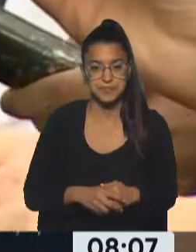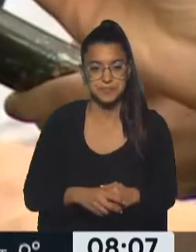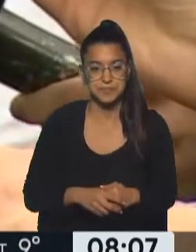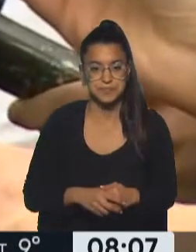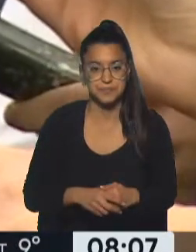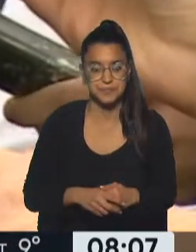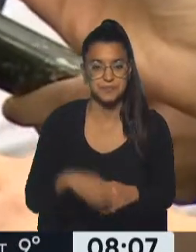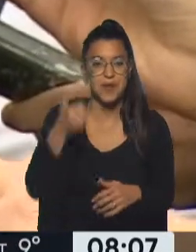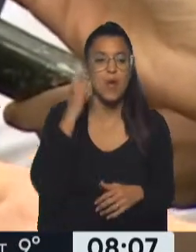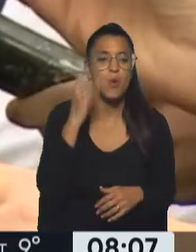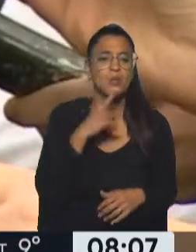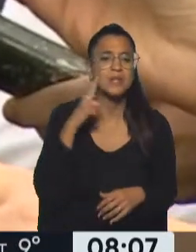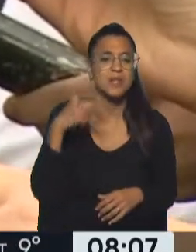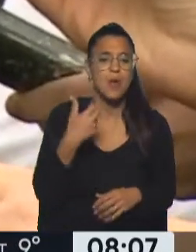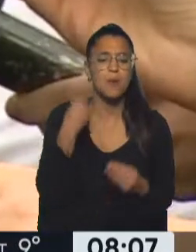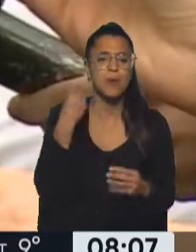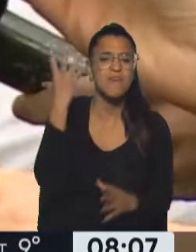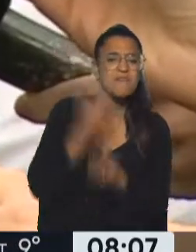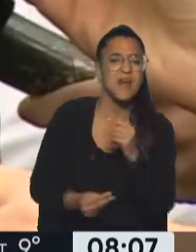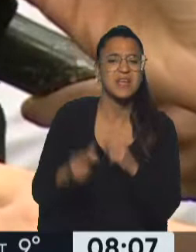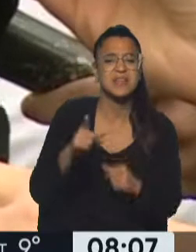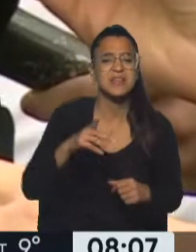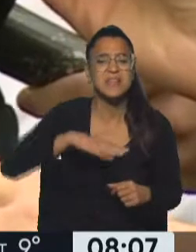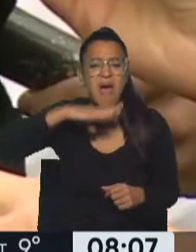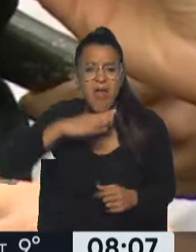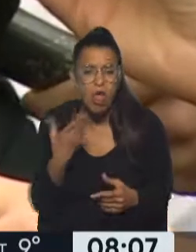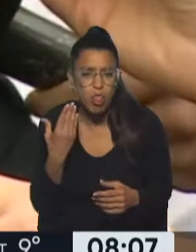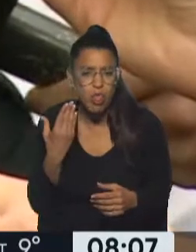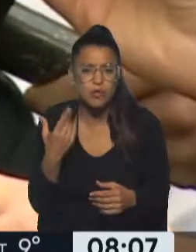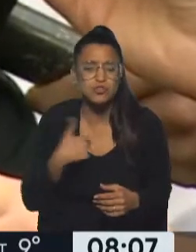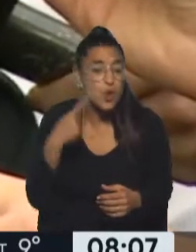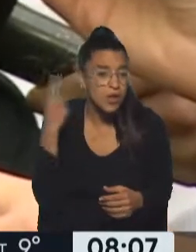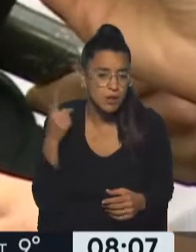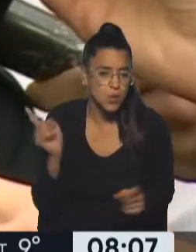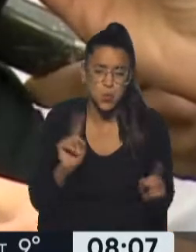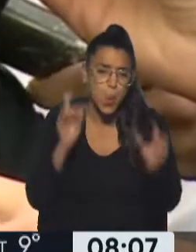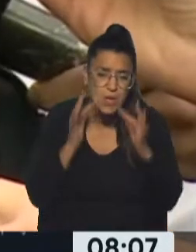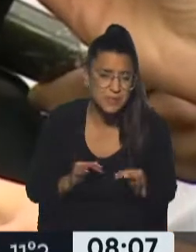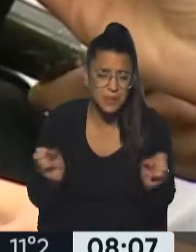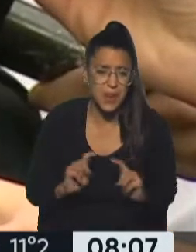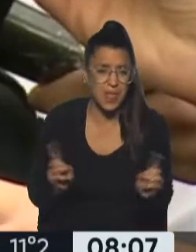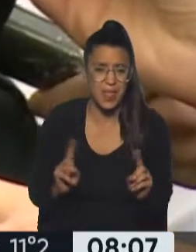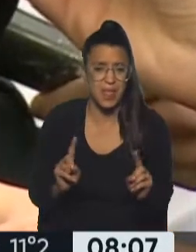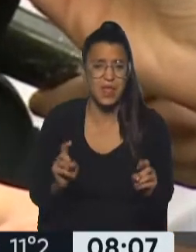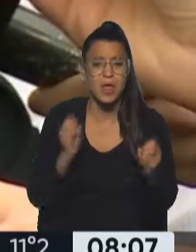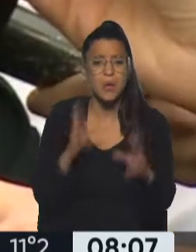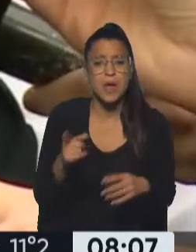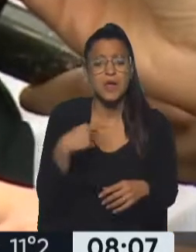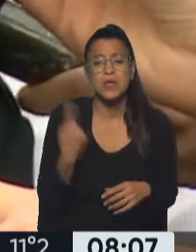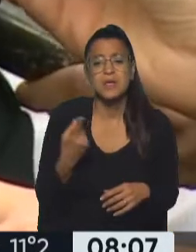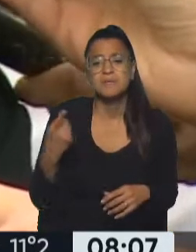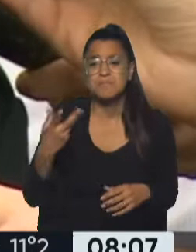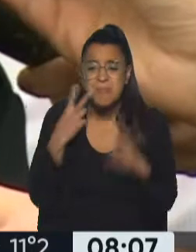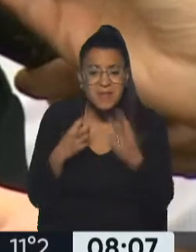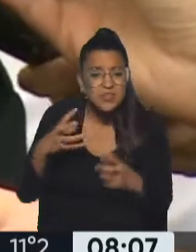Ella, Agustina, le dice, ¿por qué falló este tarado? Eso creo que no existió. Esa circunstancia no existió porque si estamos con secreto de